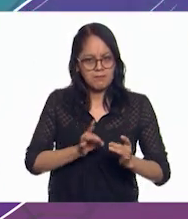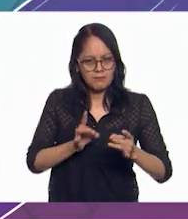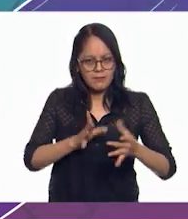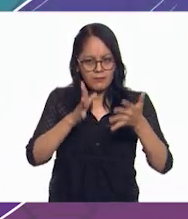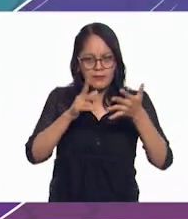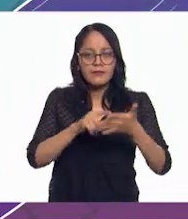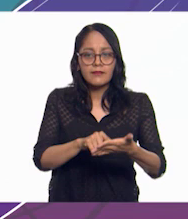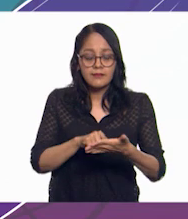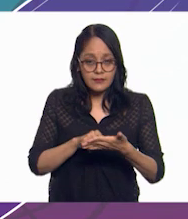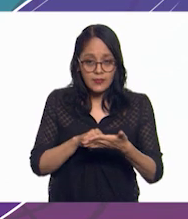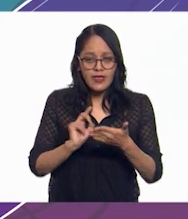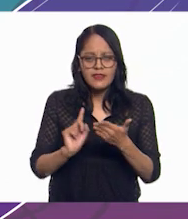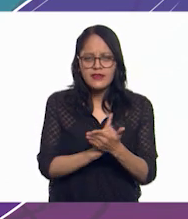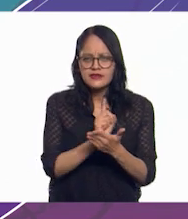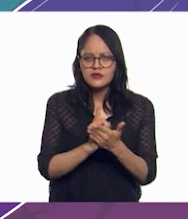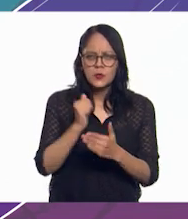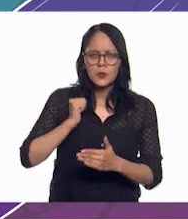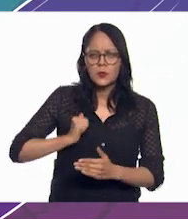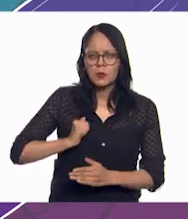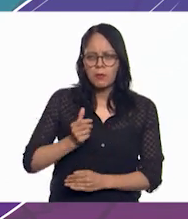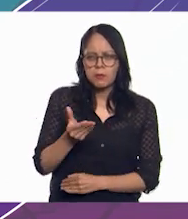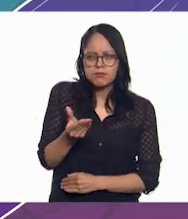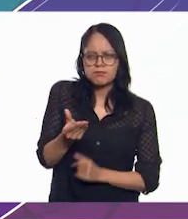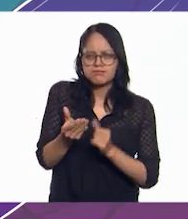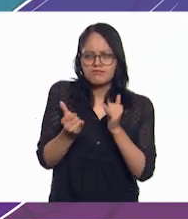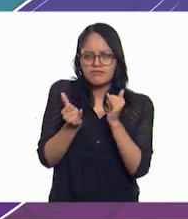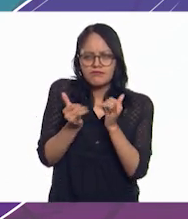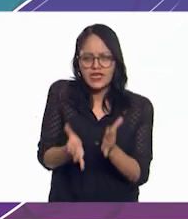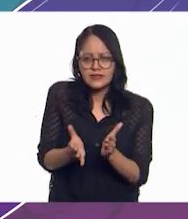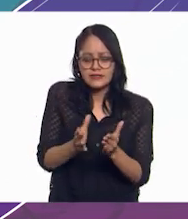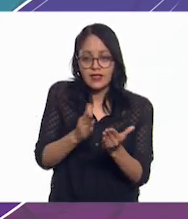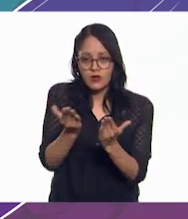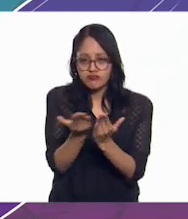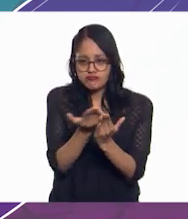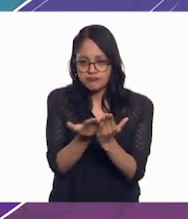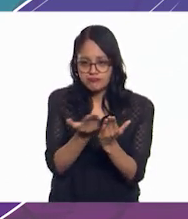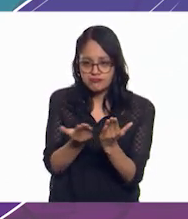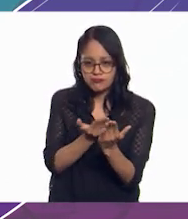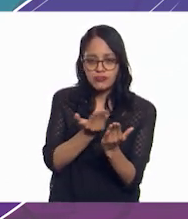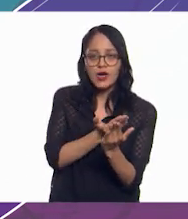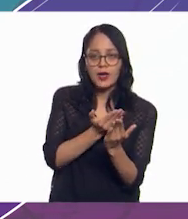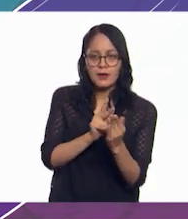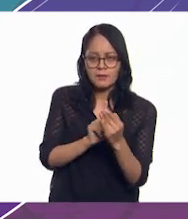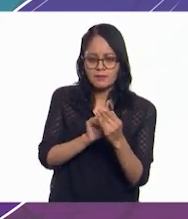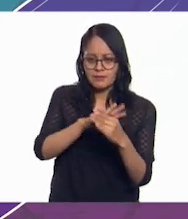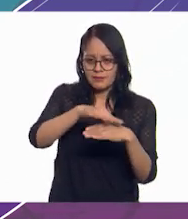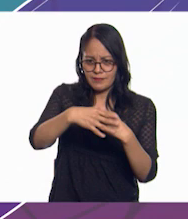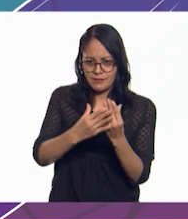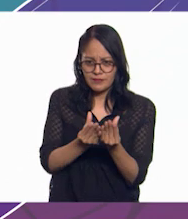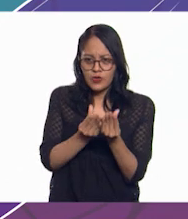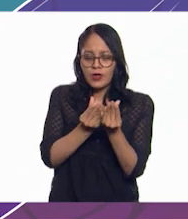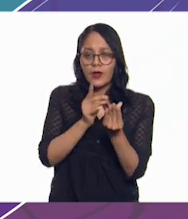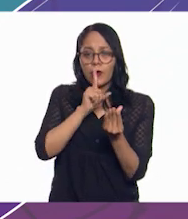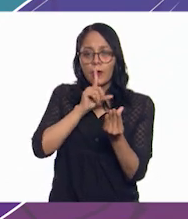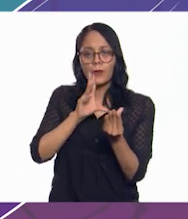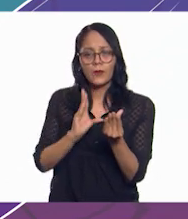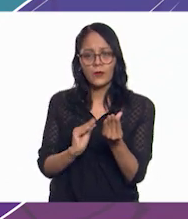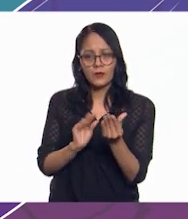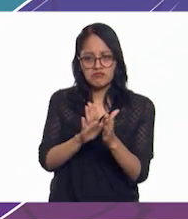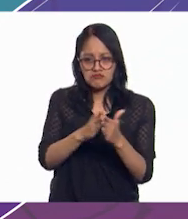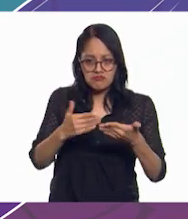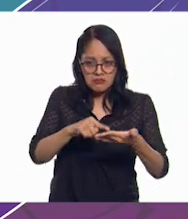El diccionario viejo y pesado, con su chaquetón de pellejo gastado, se quedó silencioso sin mostrar sus